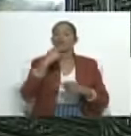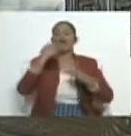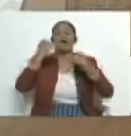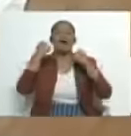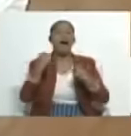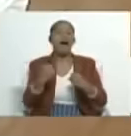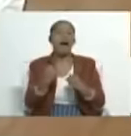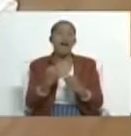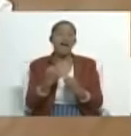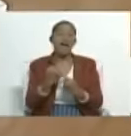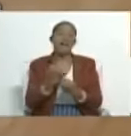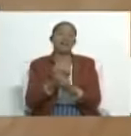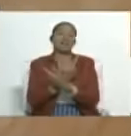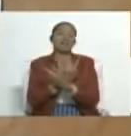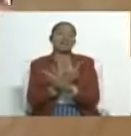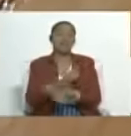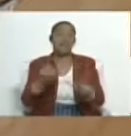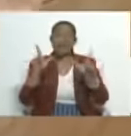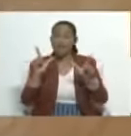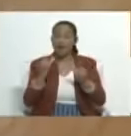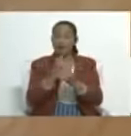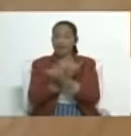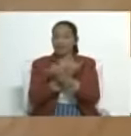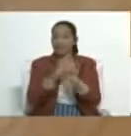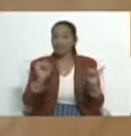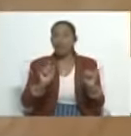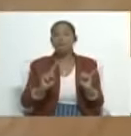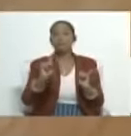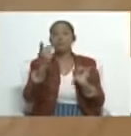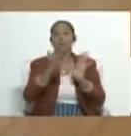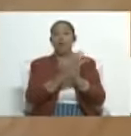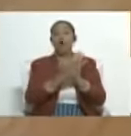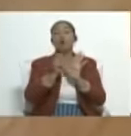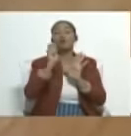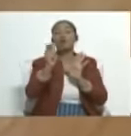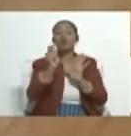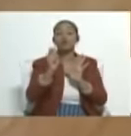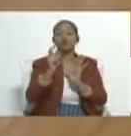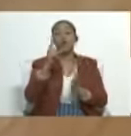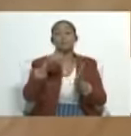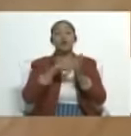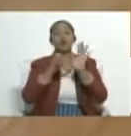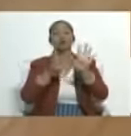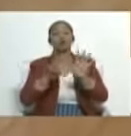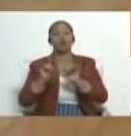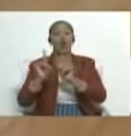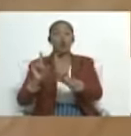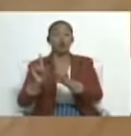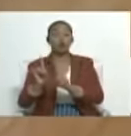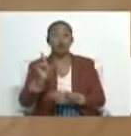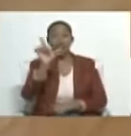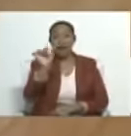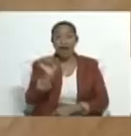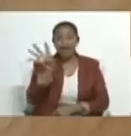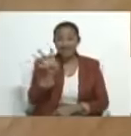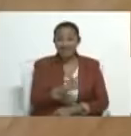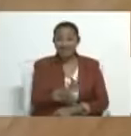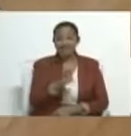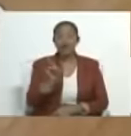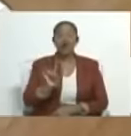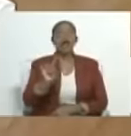sellamos la independencia en nuestras primeras constituciones, 1811, el Esequibo, el único